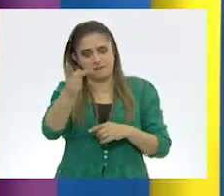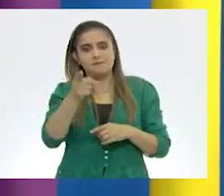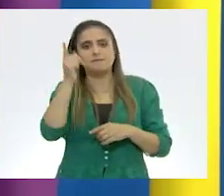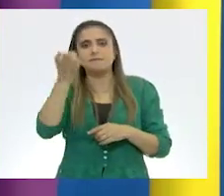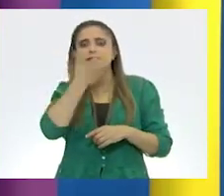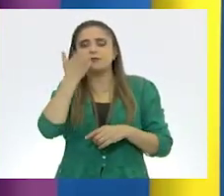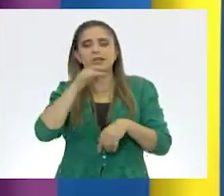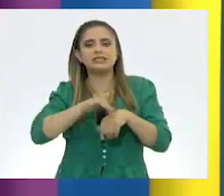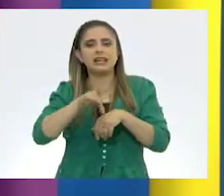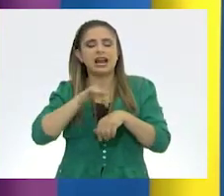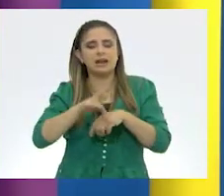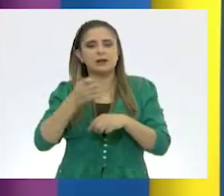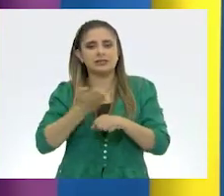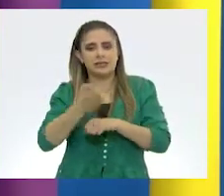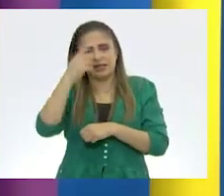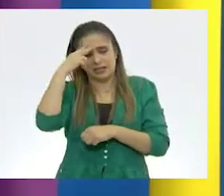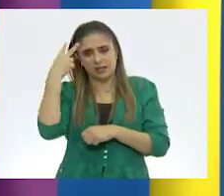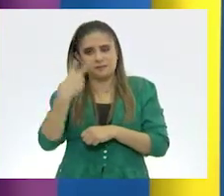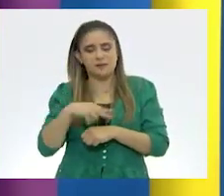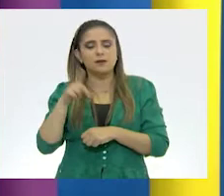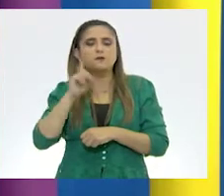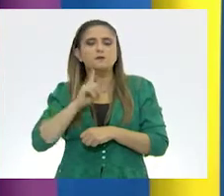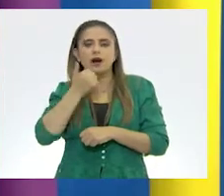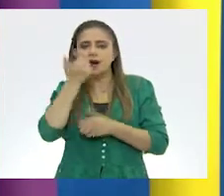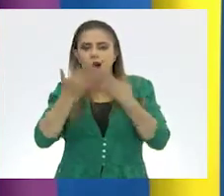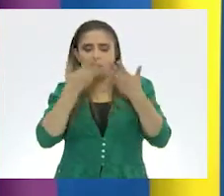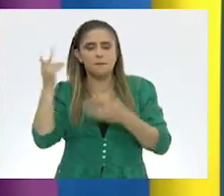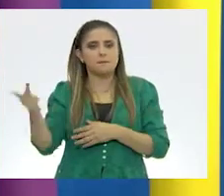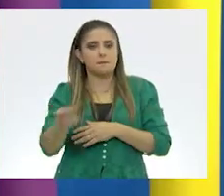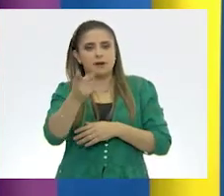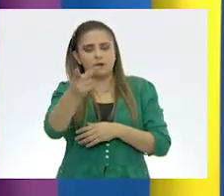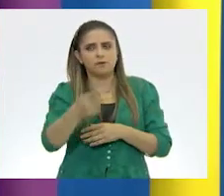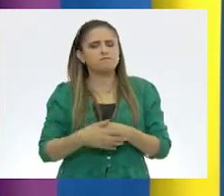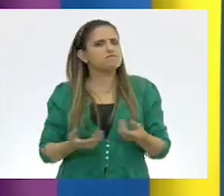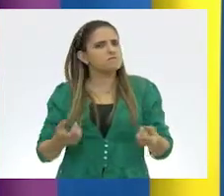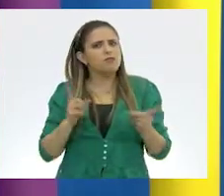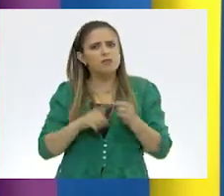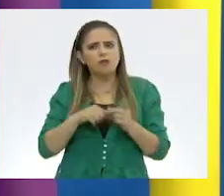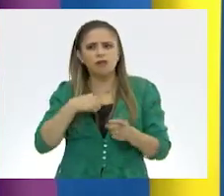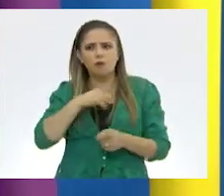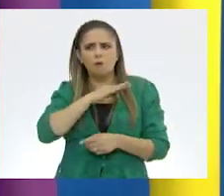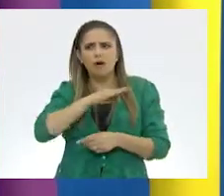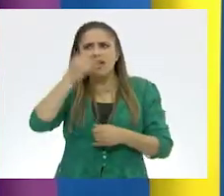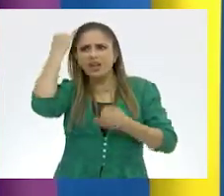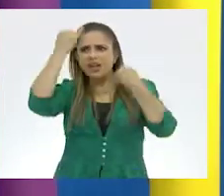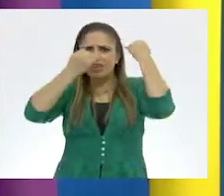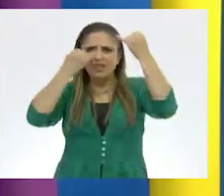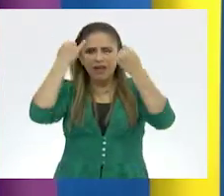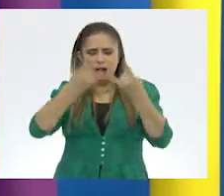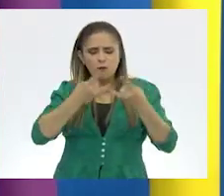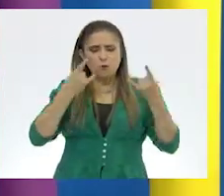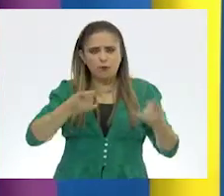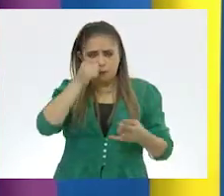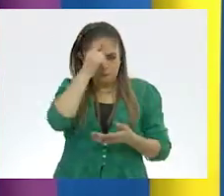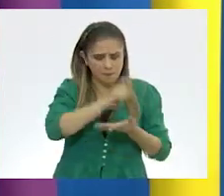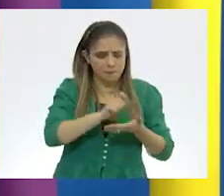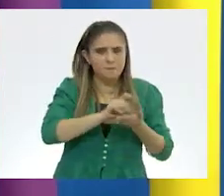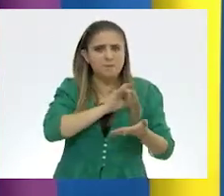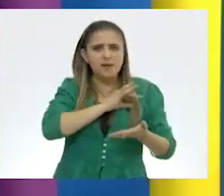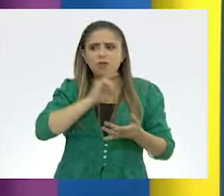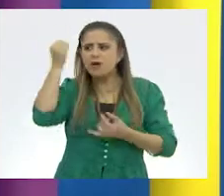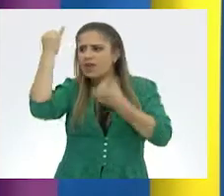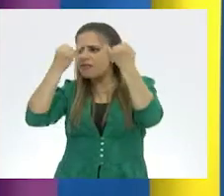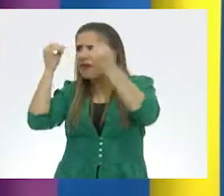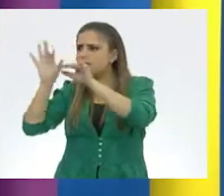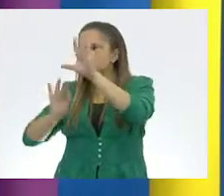de Chalco, Estado de México, y pregunta: ¿de dónde podría tomar ideas para hacer un cuento de terror? Pues